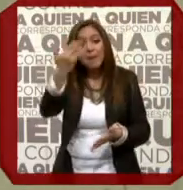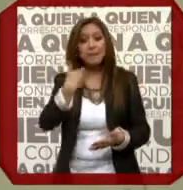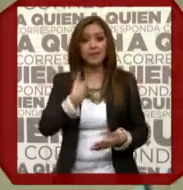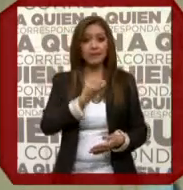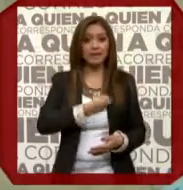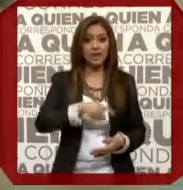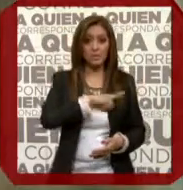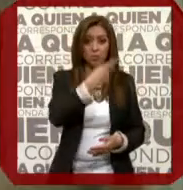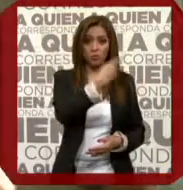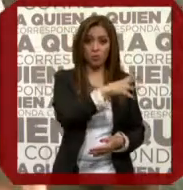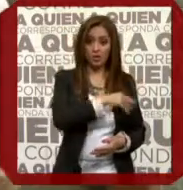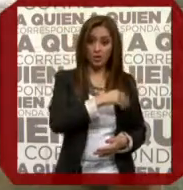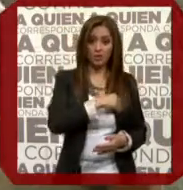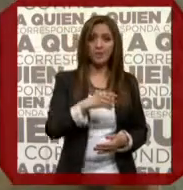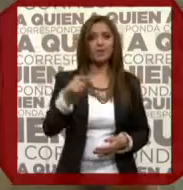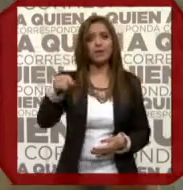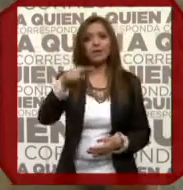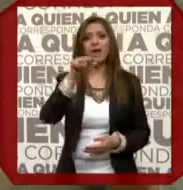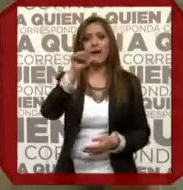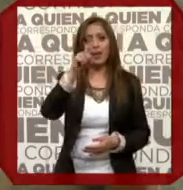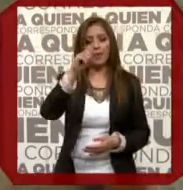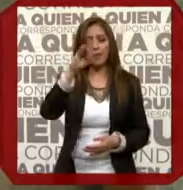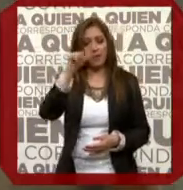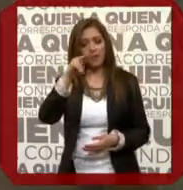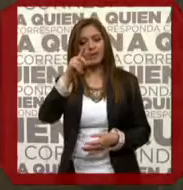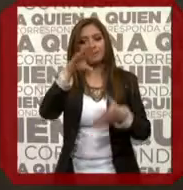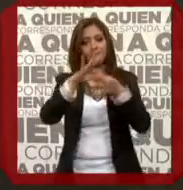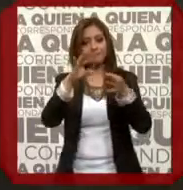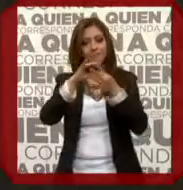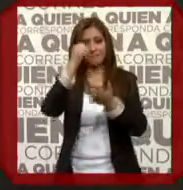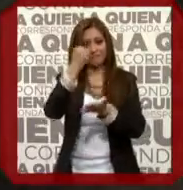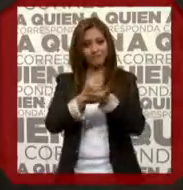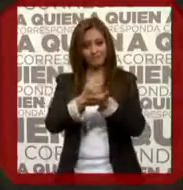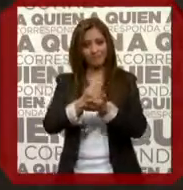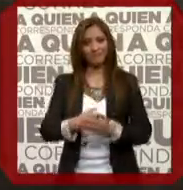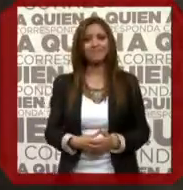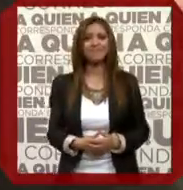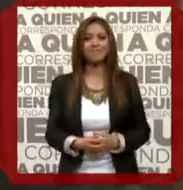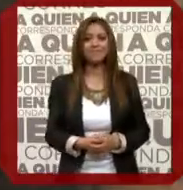de su hijo. Aldo Fabián Mascorro, a quien corresponde.